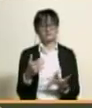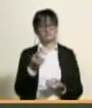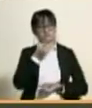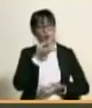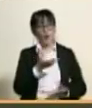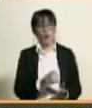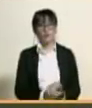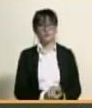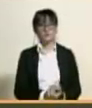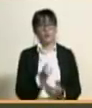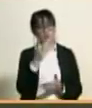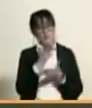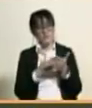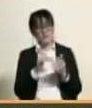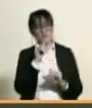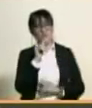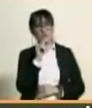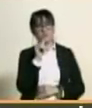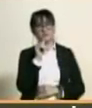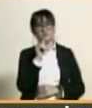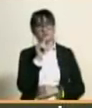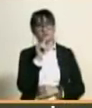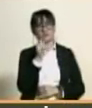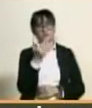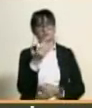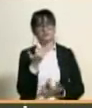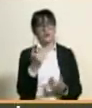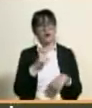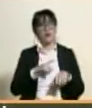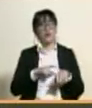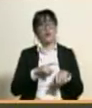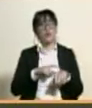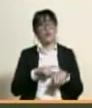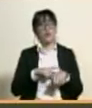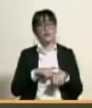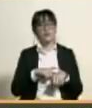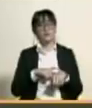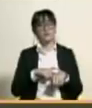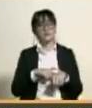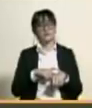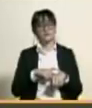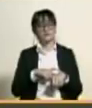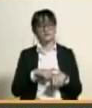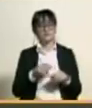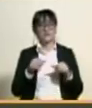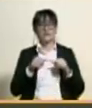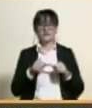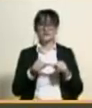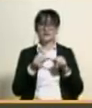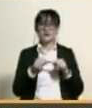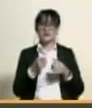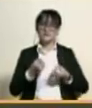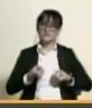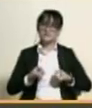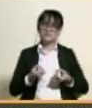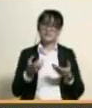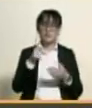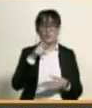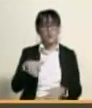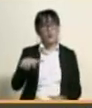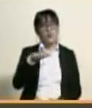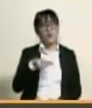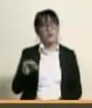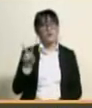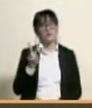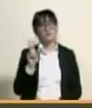país. Era parte de la información que queríamos compartir a esta hora y además de seguir ratificándole al pueblo